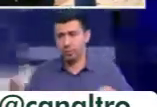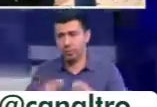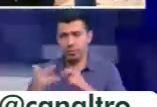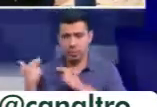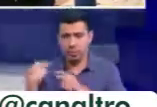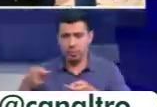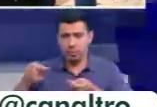en estudio